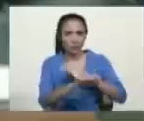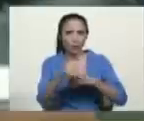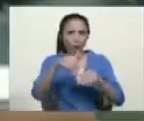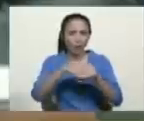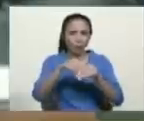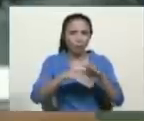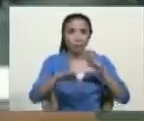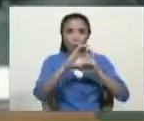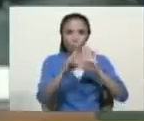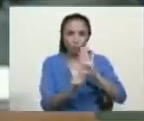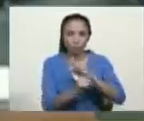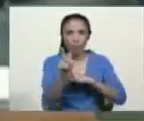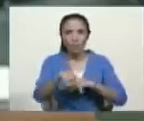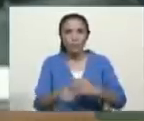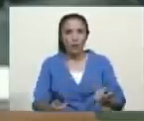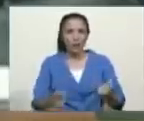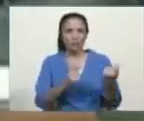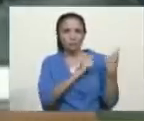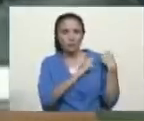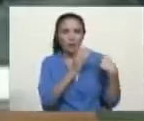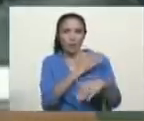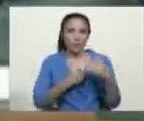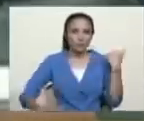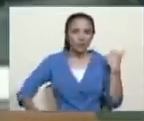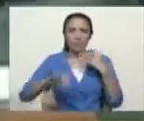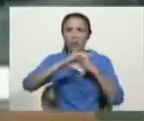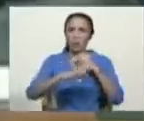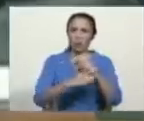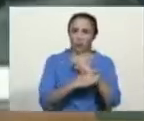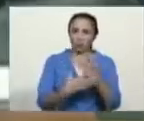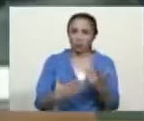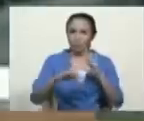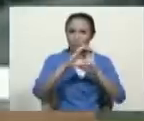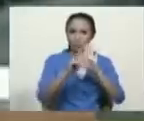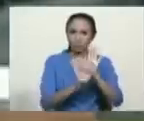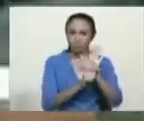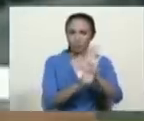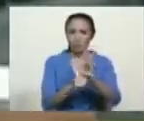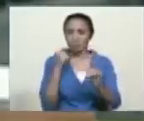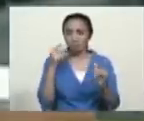y de la autoridad de Guaidó sobre la base de la Constitución.